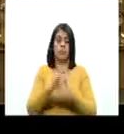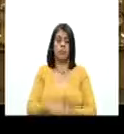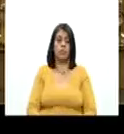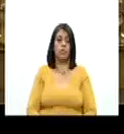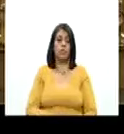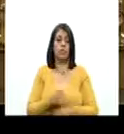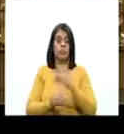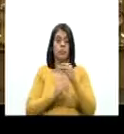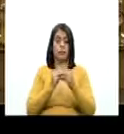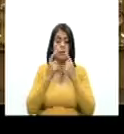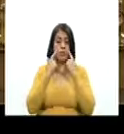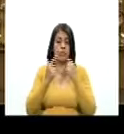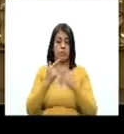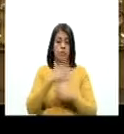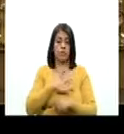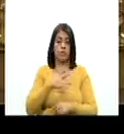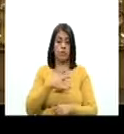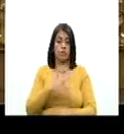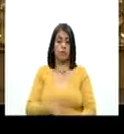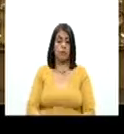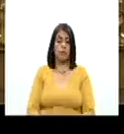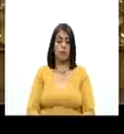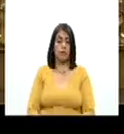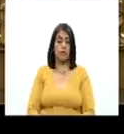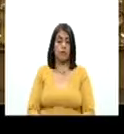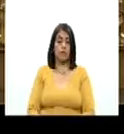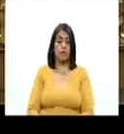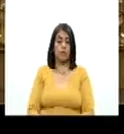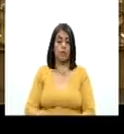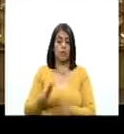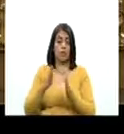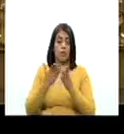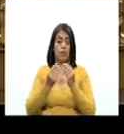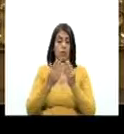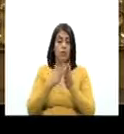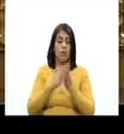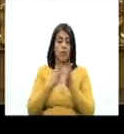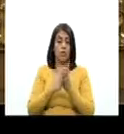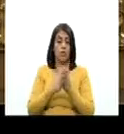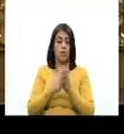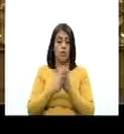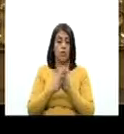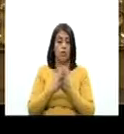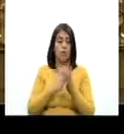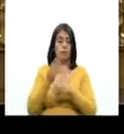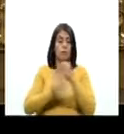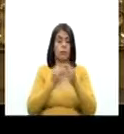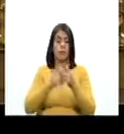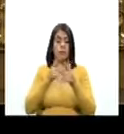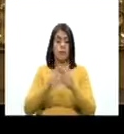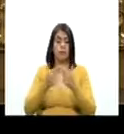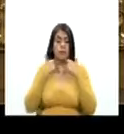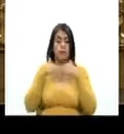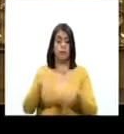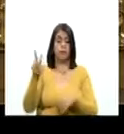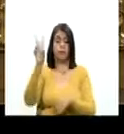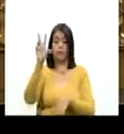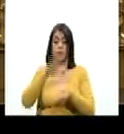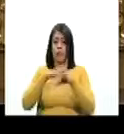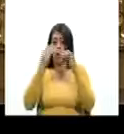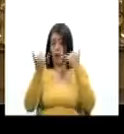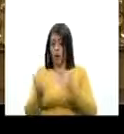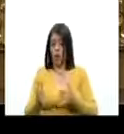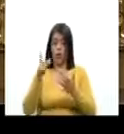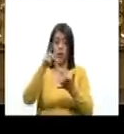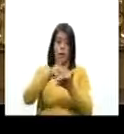pega, sentí tanto dolor de que se repita la historia acá, que salí a defender a Venezuela y ¿saben qué? Ahora que estoy